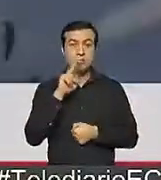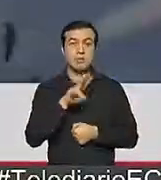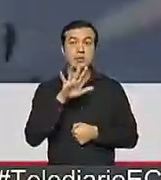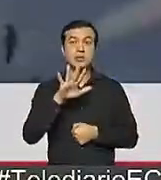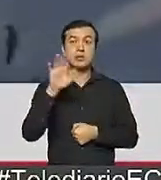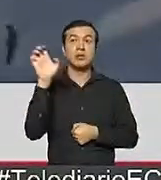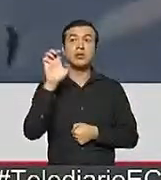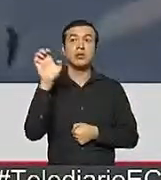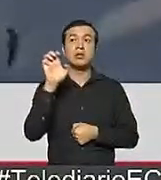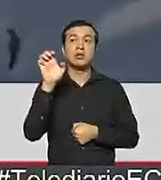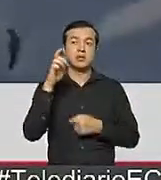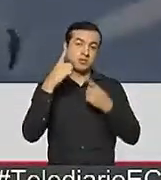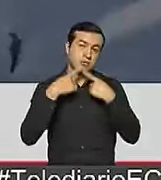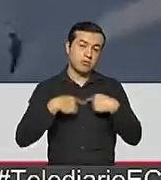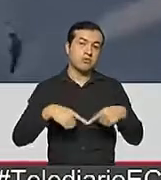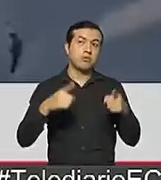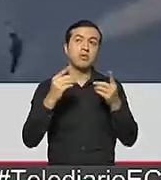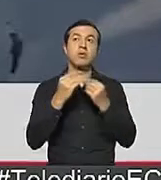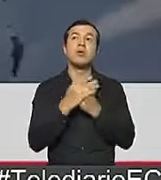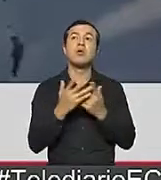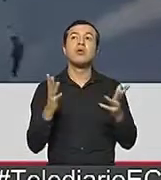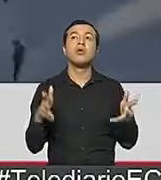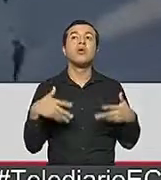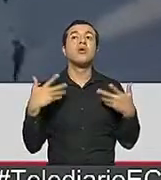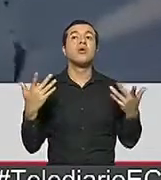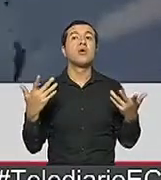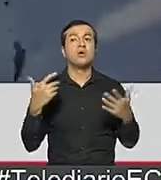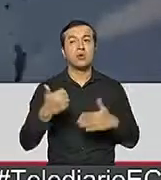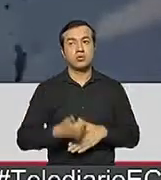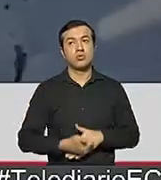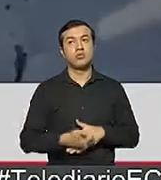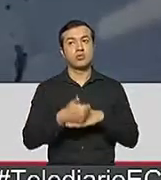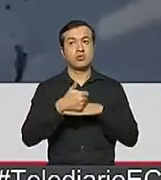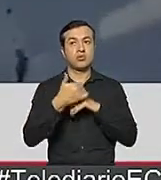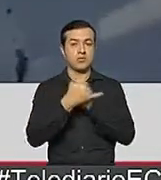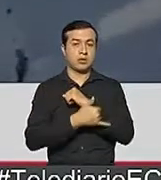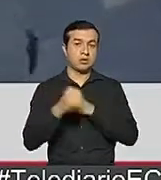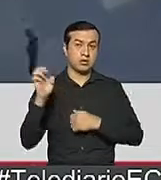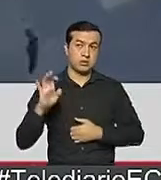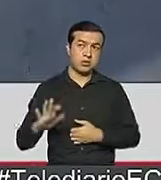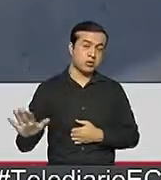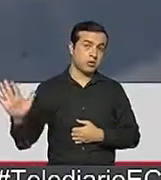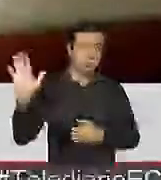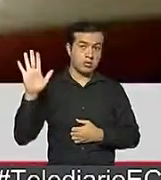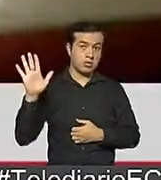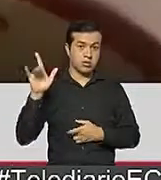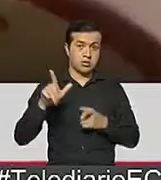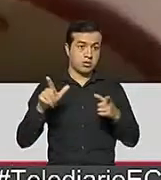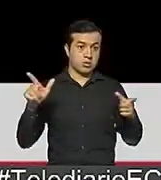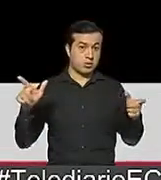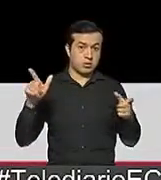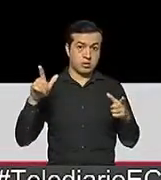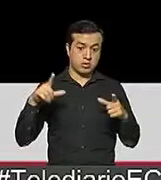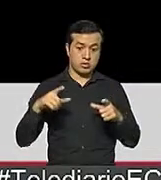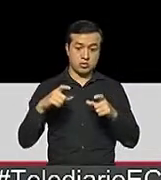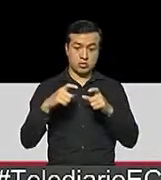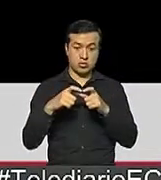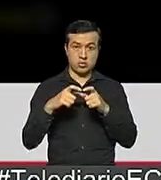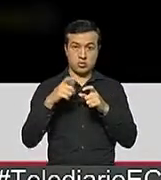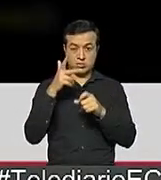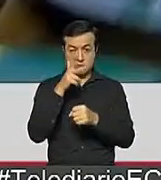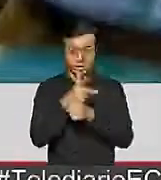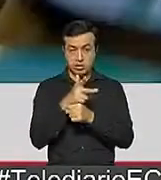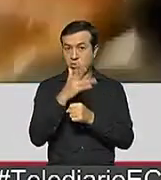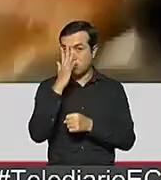de enero fueron difundidas recientemente por las autoridades del país europeo, quienes lograron recuperar los aparatos de